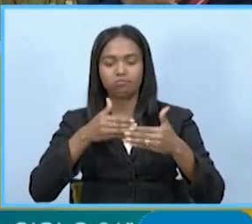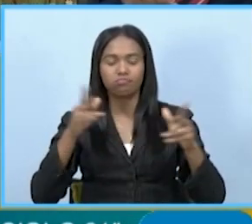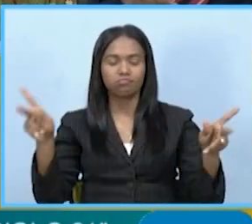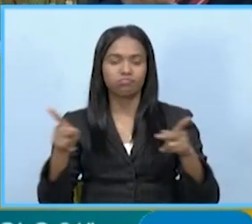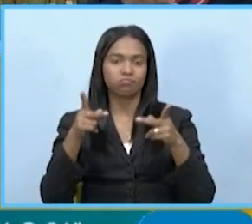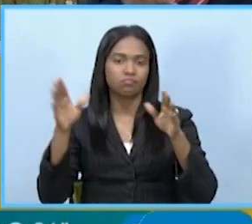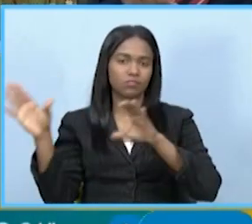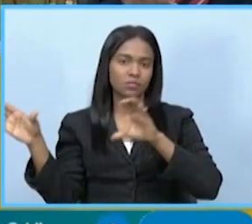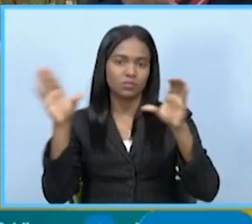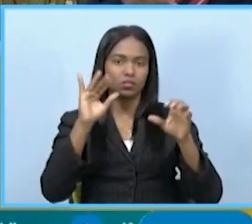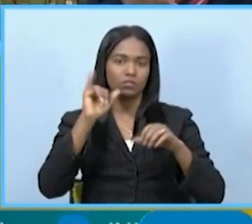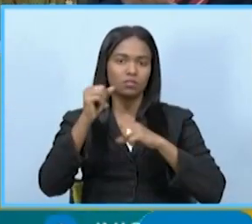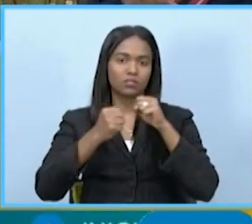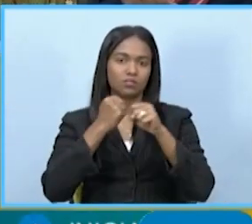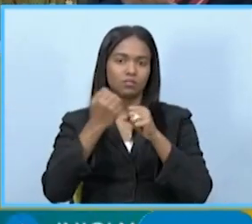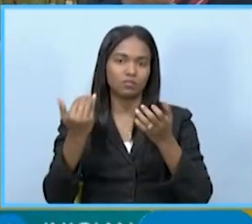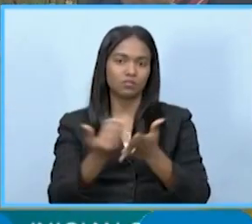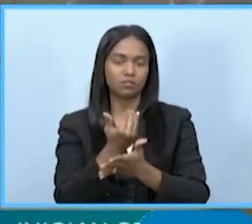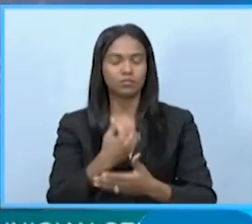de Navidad y Año Nuevo.